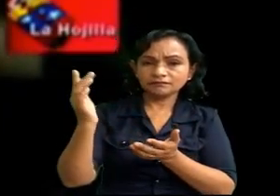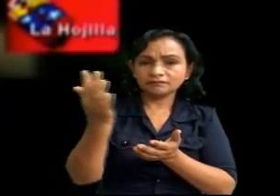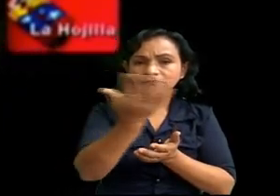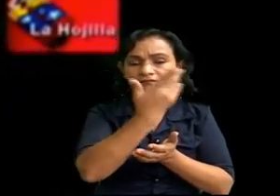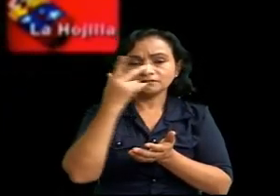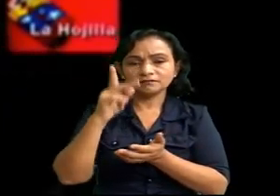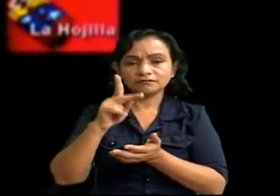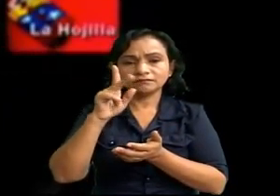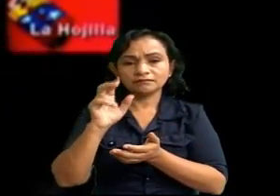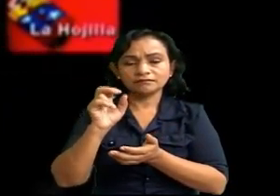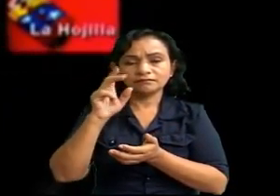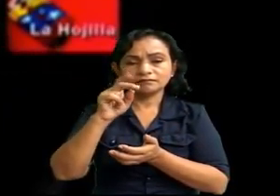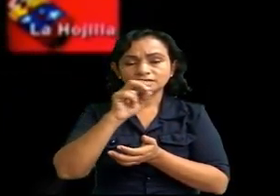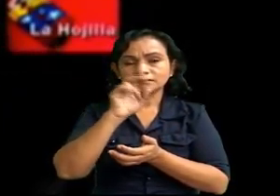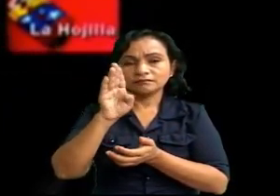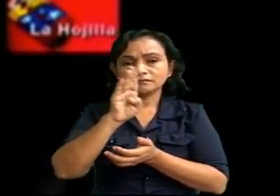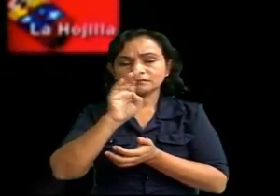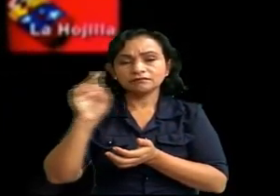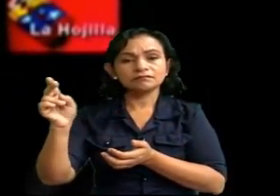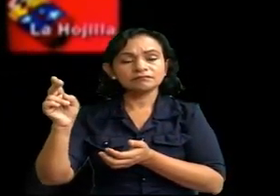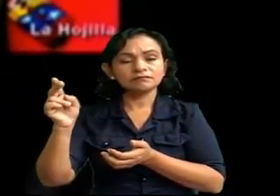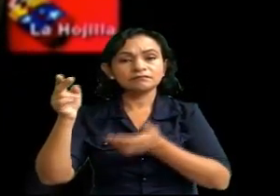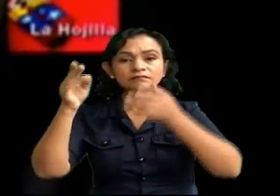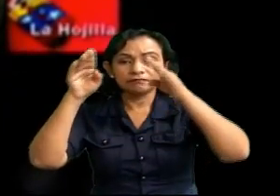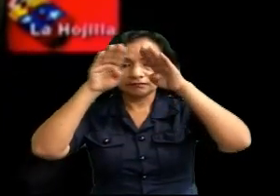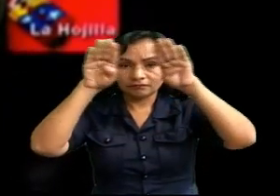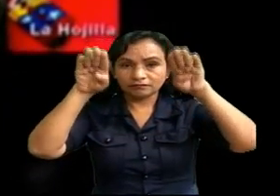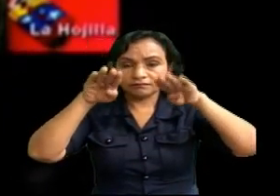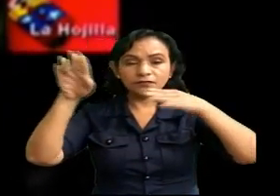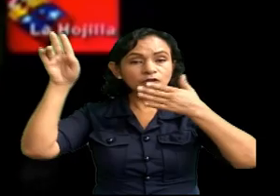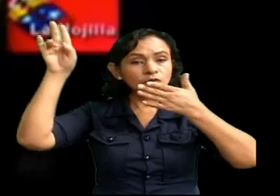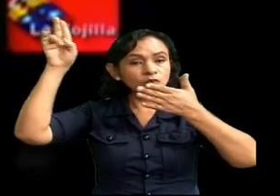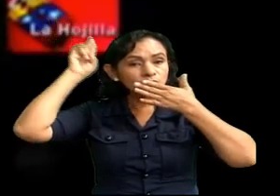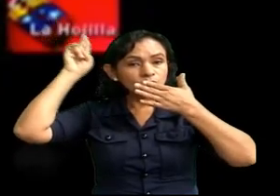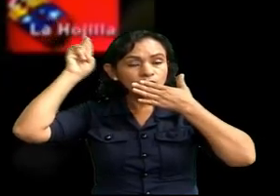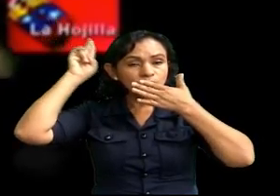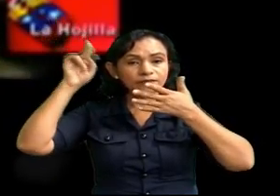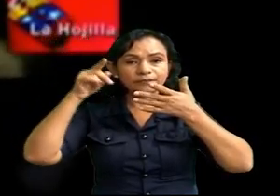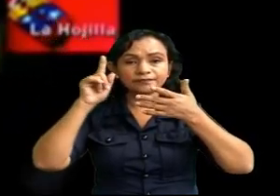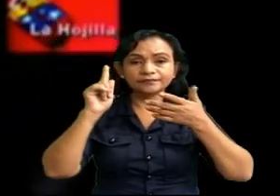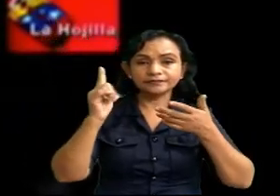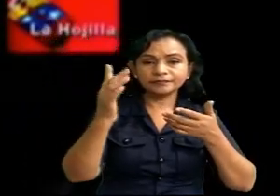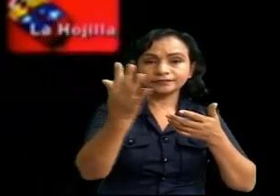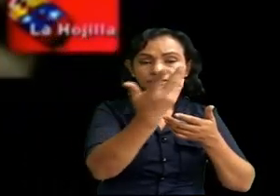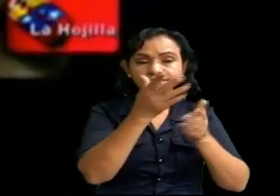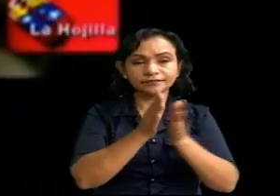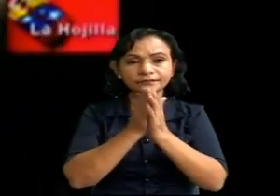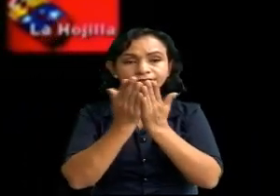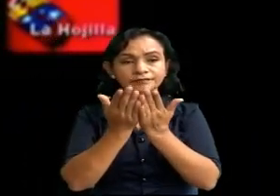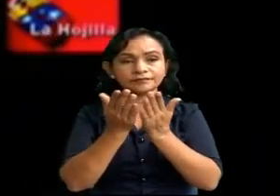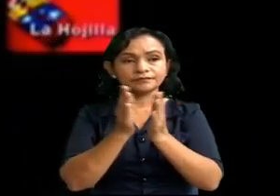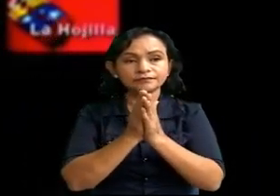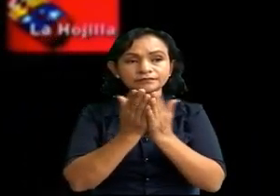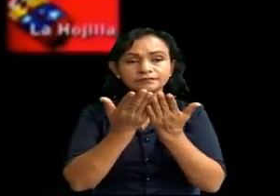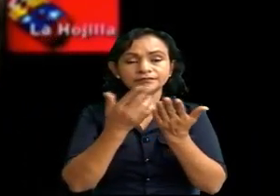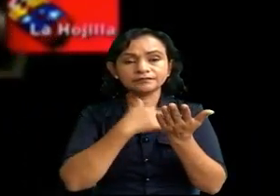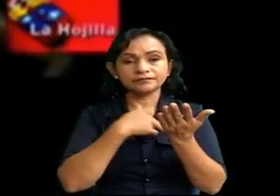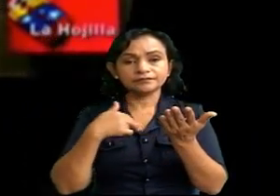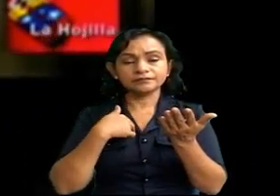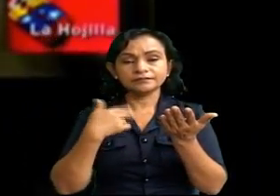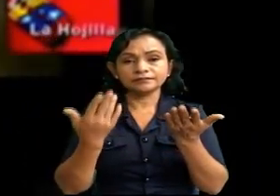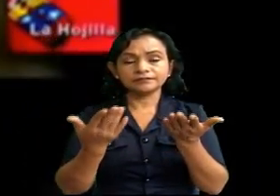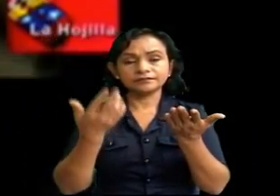Vuh, aquel libro de los mayas. El Popol Vuh, el libro de todos, el libro de la comunidad.